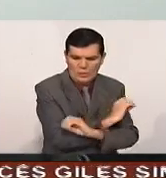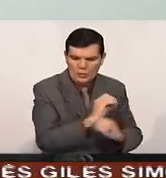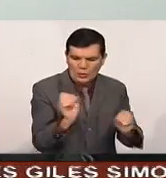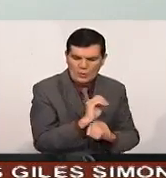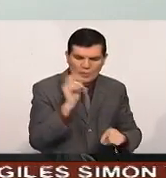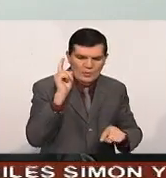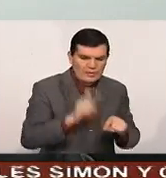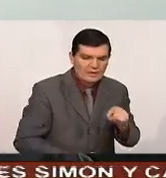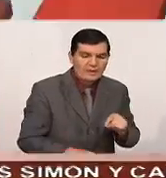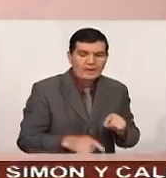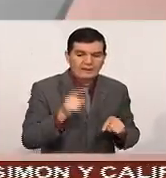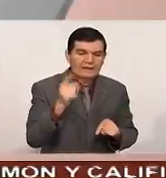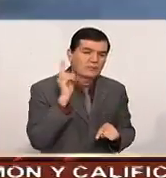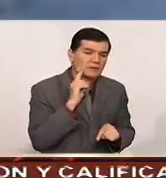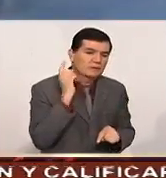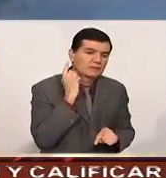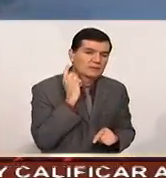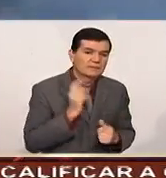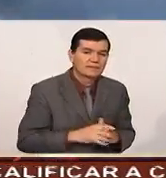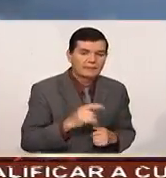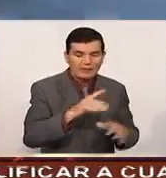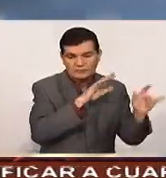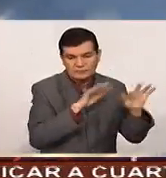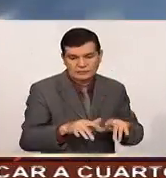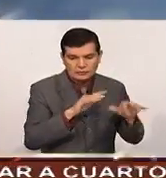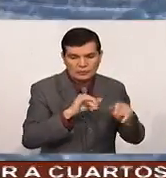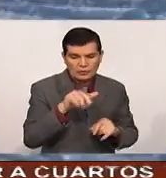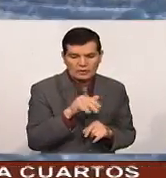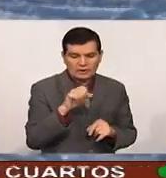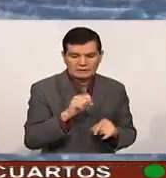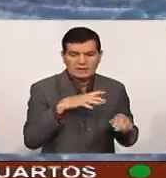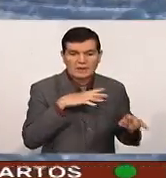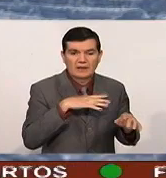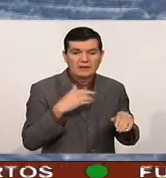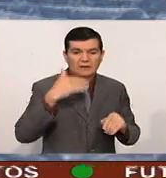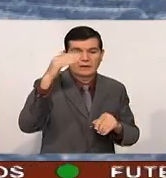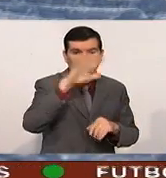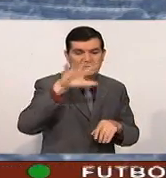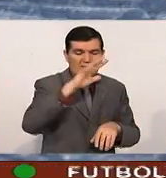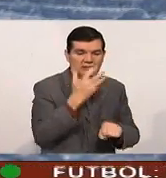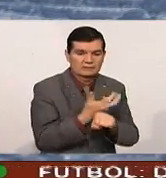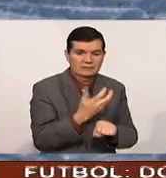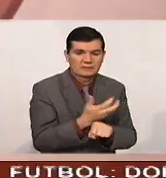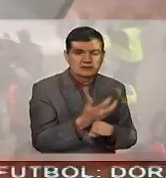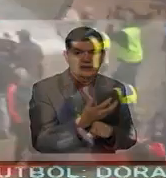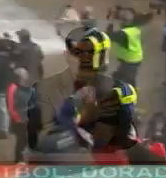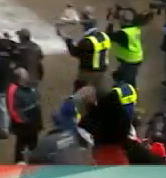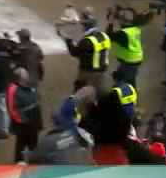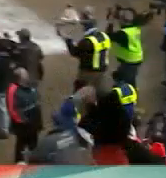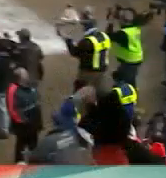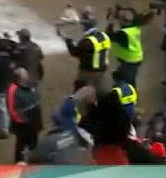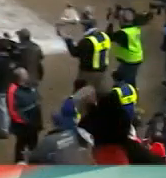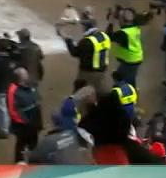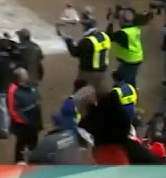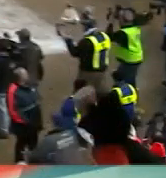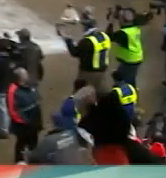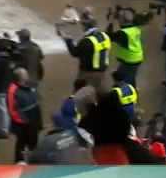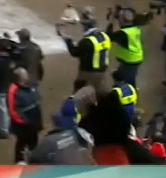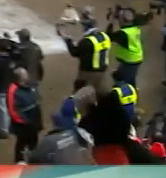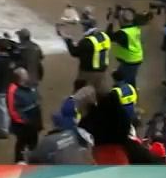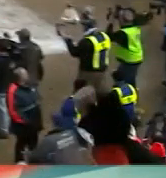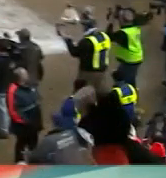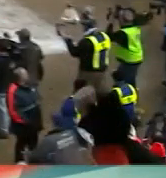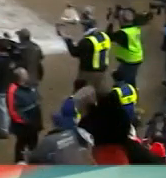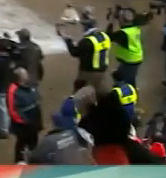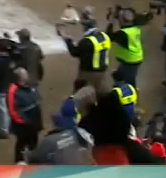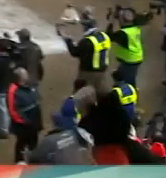la exdiputada. La tormenta Jonás paraliza la costa este de la Unión Americana. Y en los deportes, Carolina